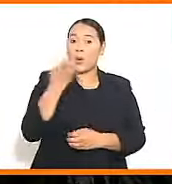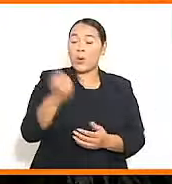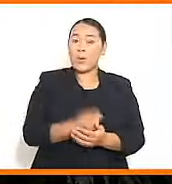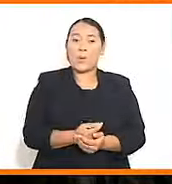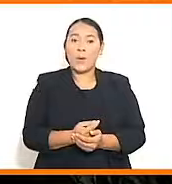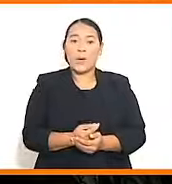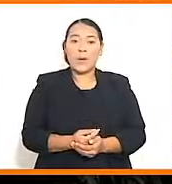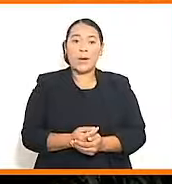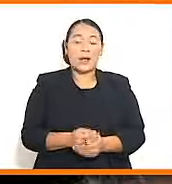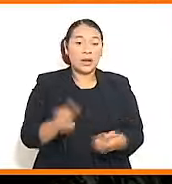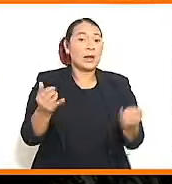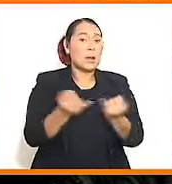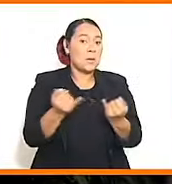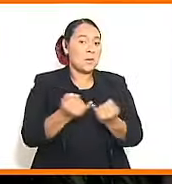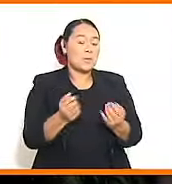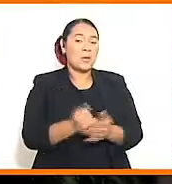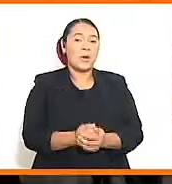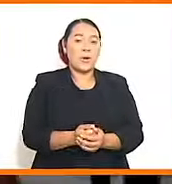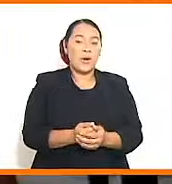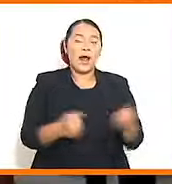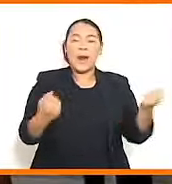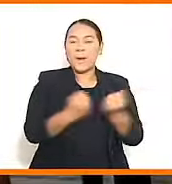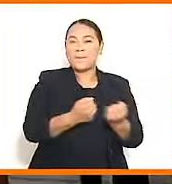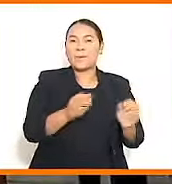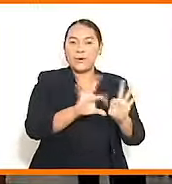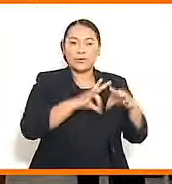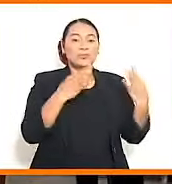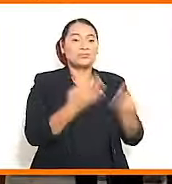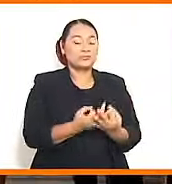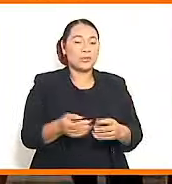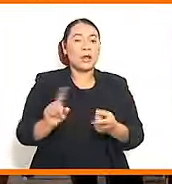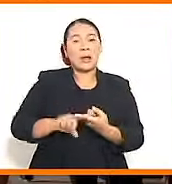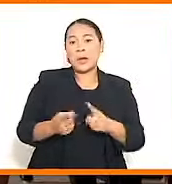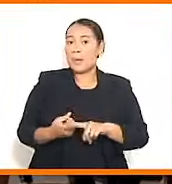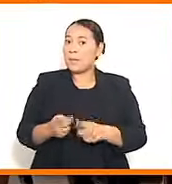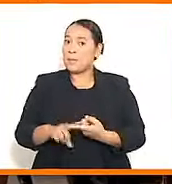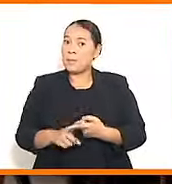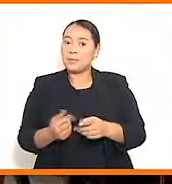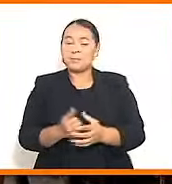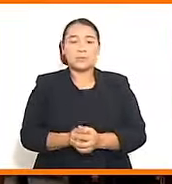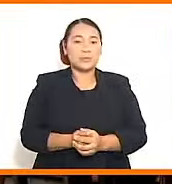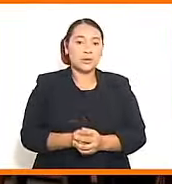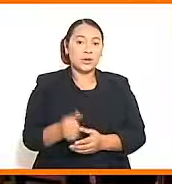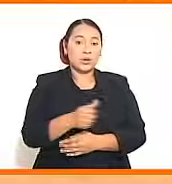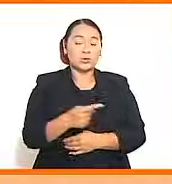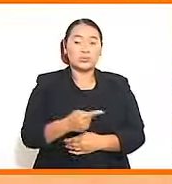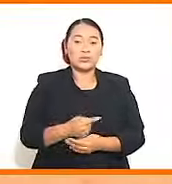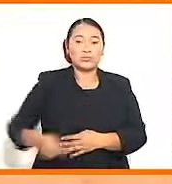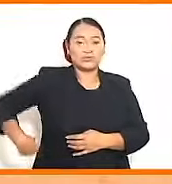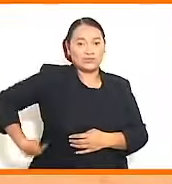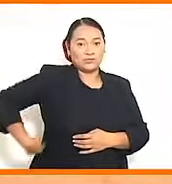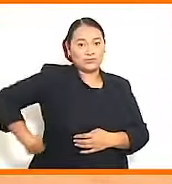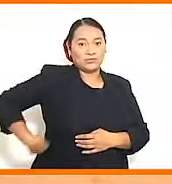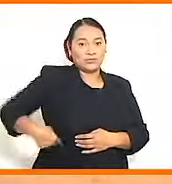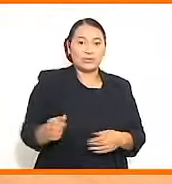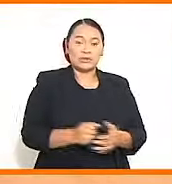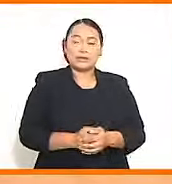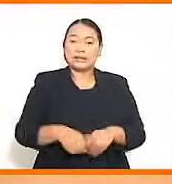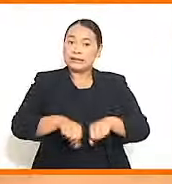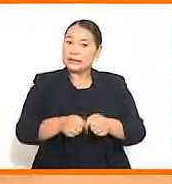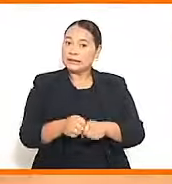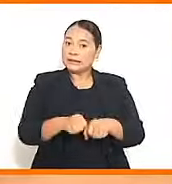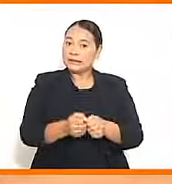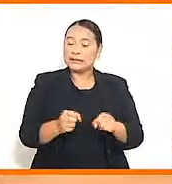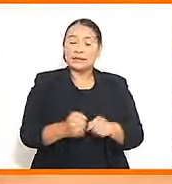padres, maestros y alumnos. Sin embargo, el tiempo dejó sus huellas, ya que su cadera y columna vertebral tienen desgastes que ya no